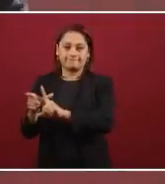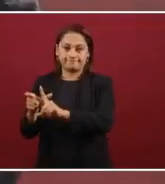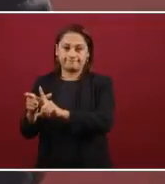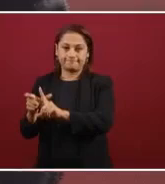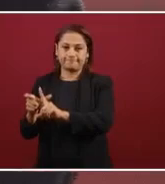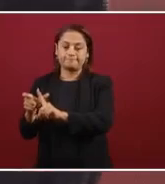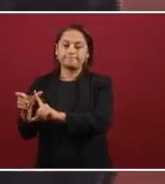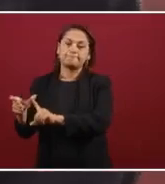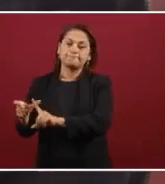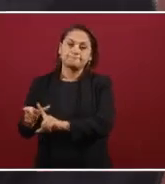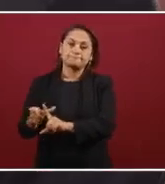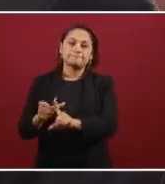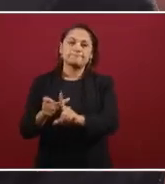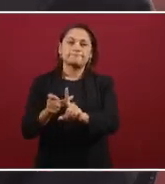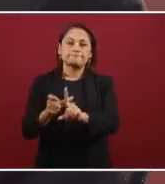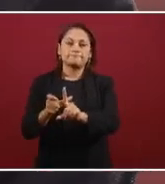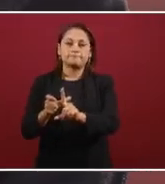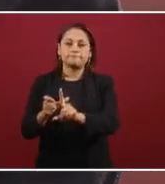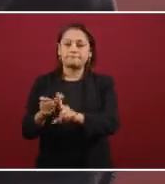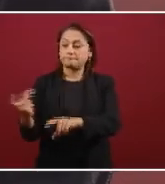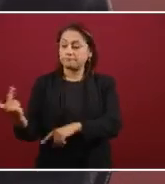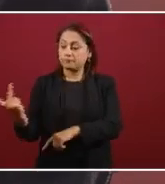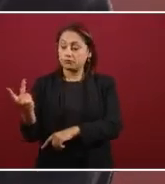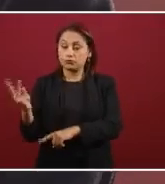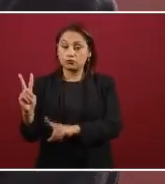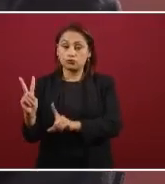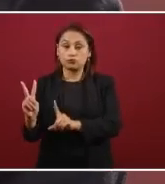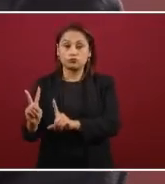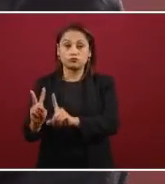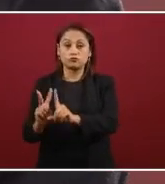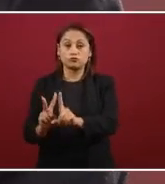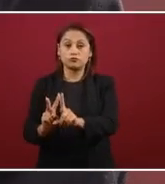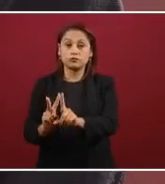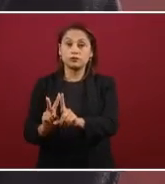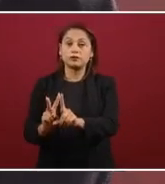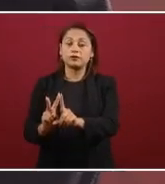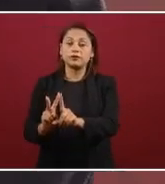que al mismo tiempo son escoltas